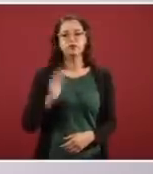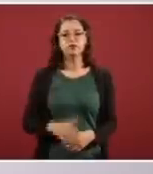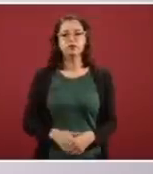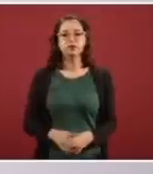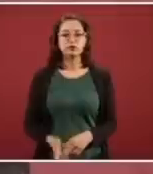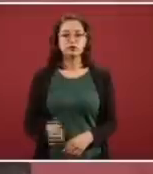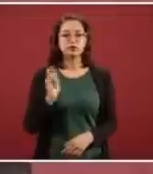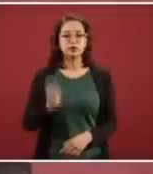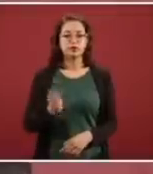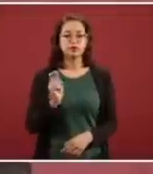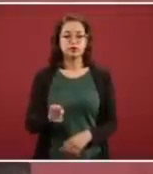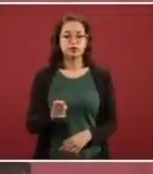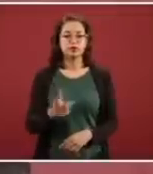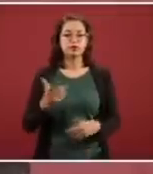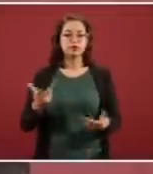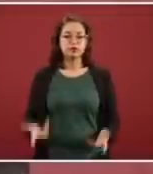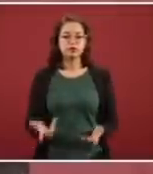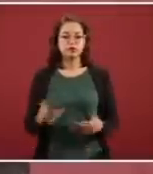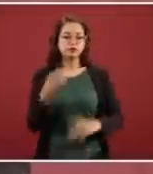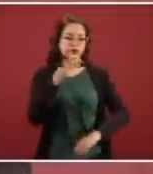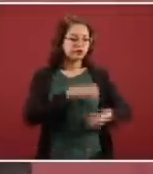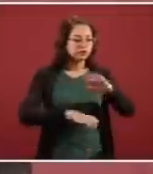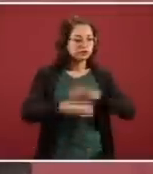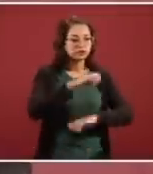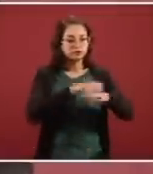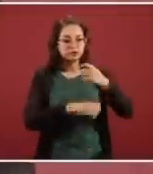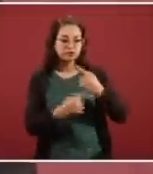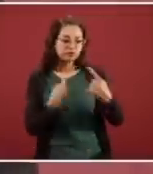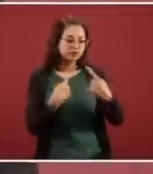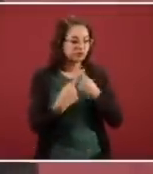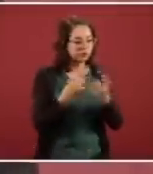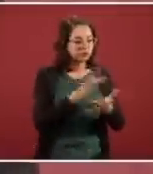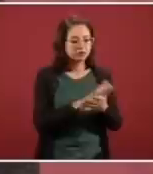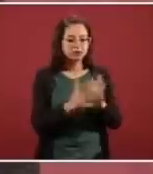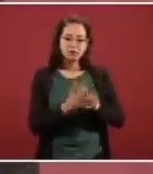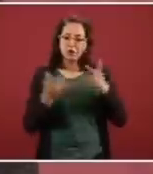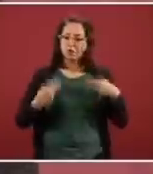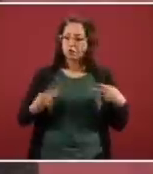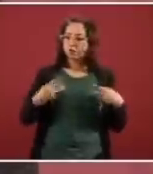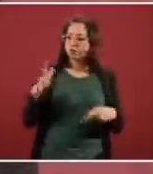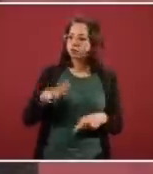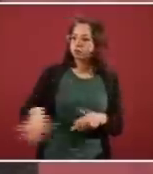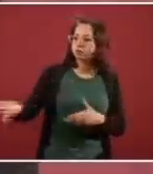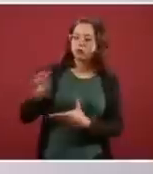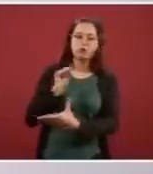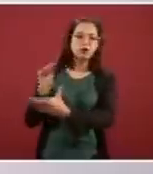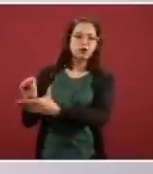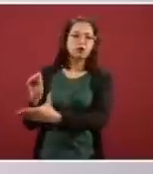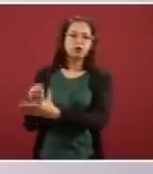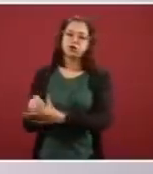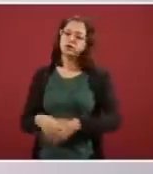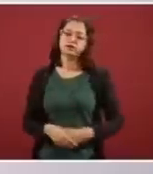supuestos líderes sindicales negocien con las empresas a espalda de los trabajadores,